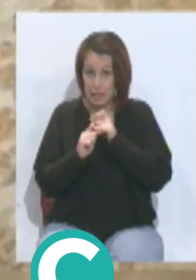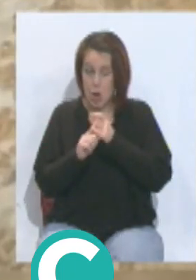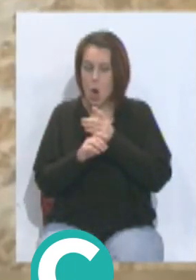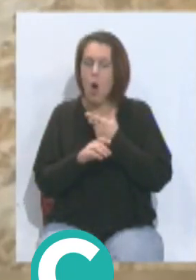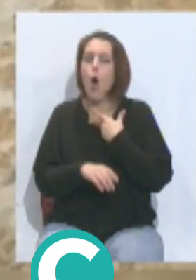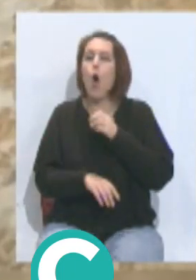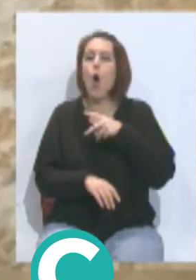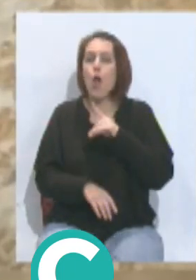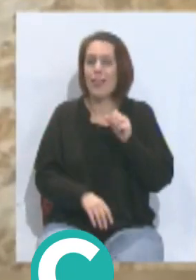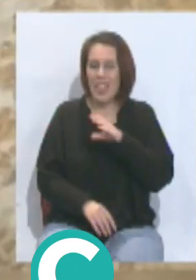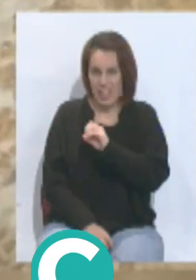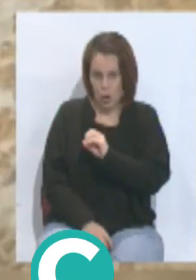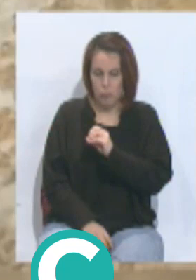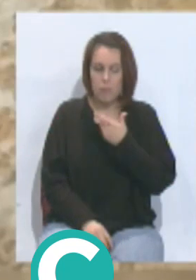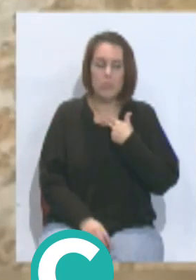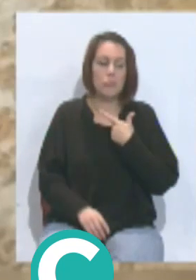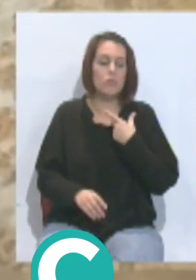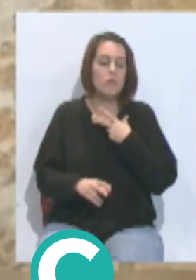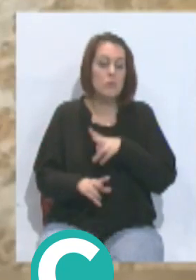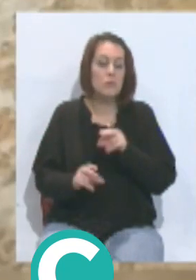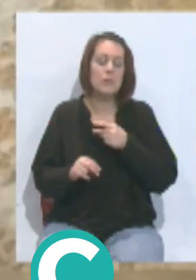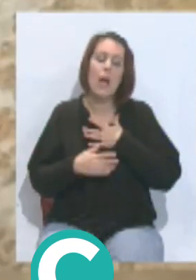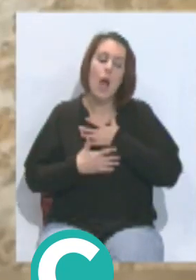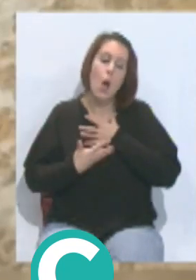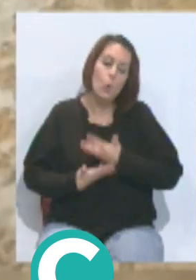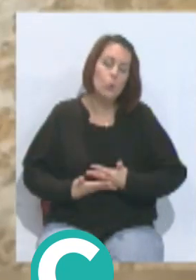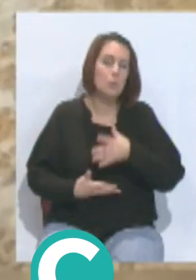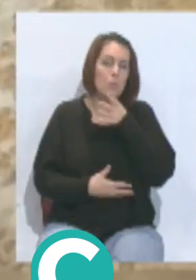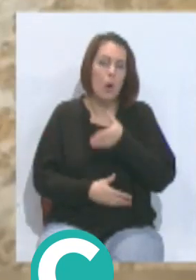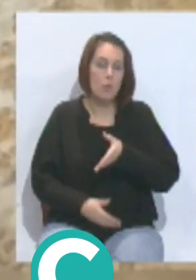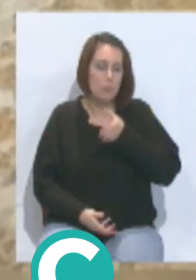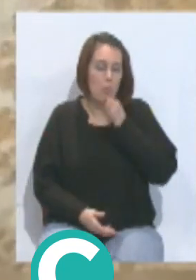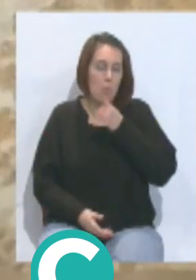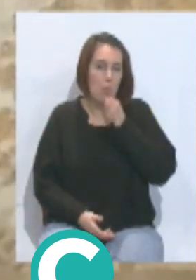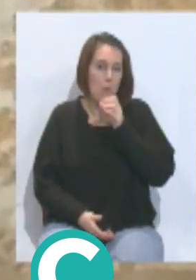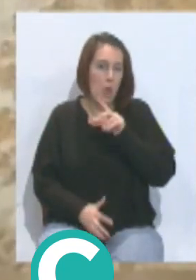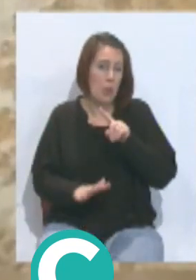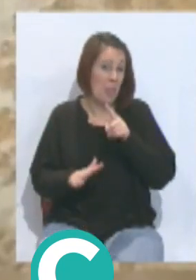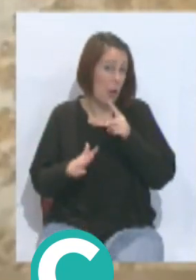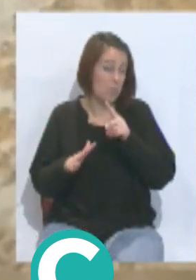Cero. Y cuando salimos de allí, ya salimos a gusto, porque nos bebimos allí no menos 5 o 6 cubatas.